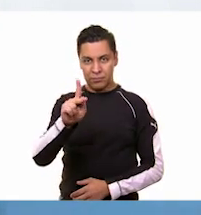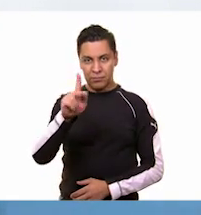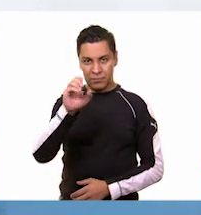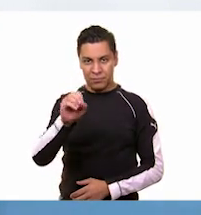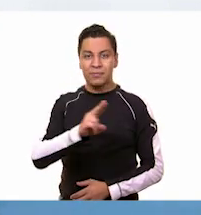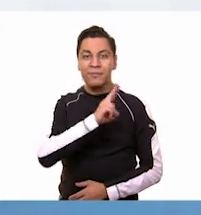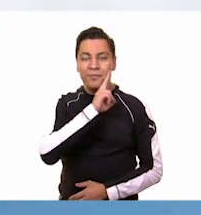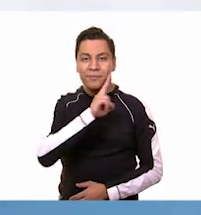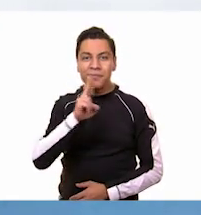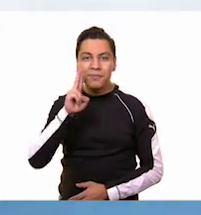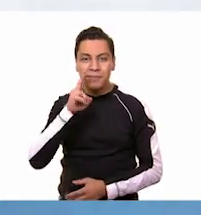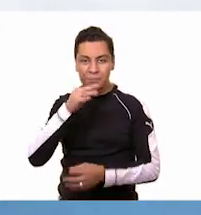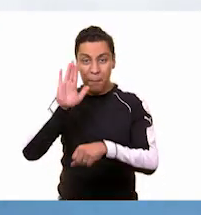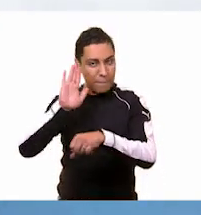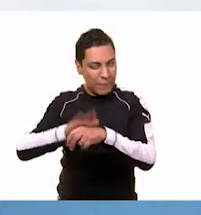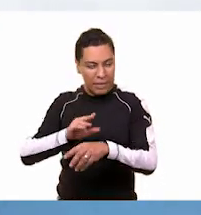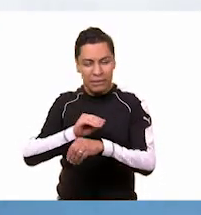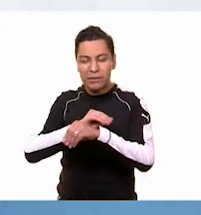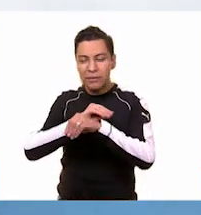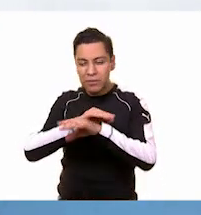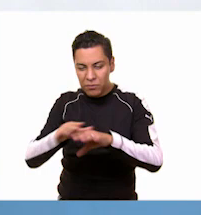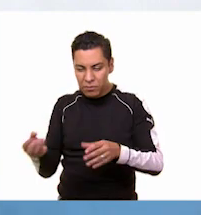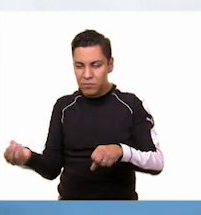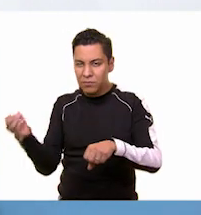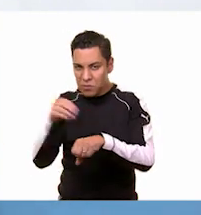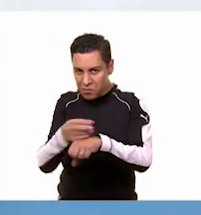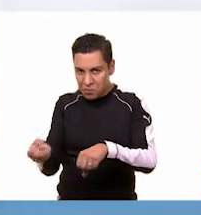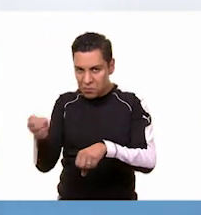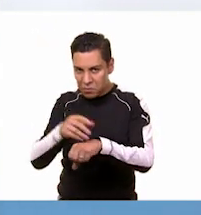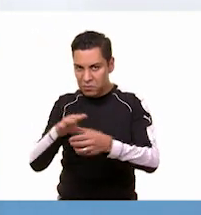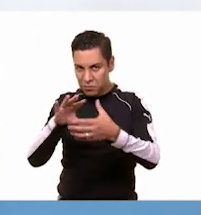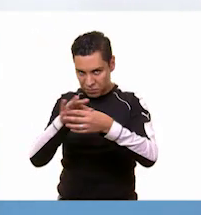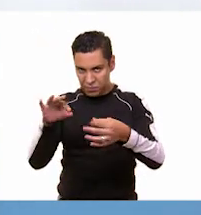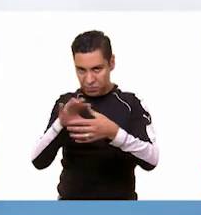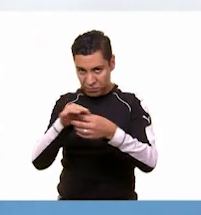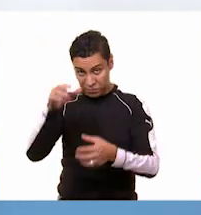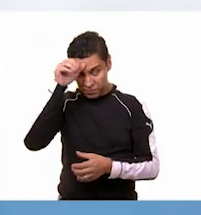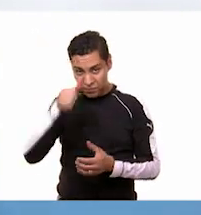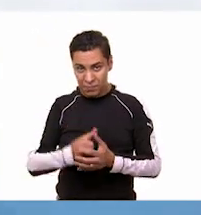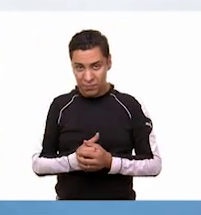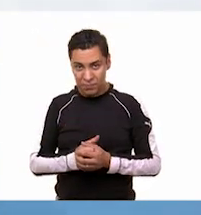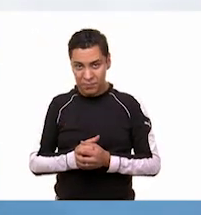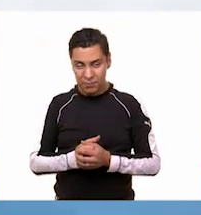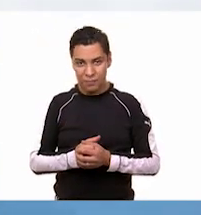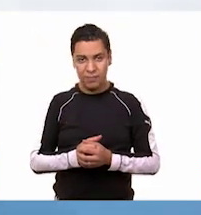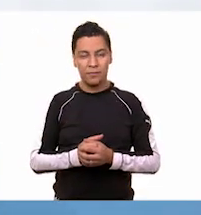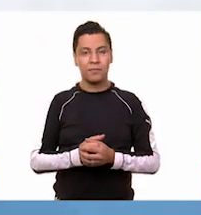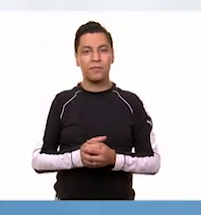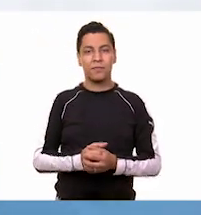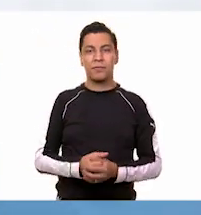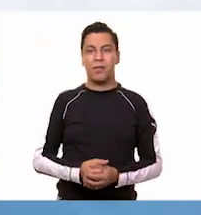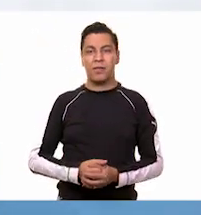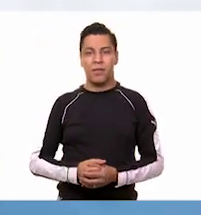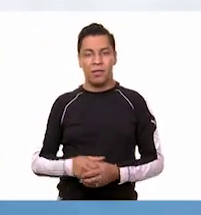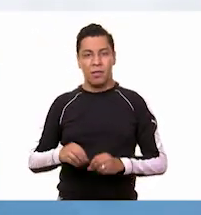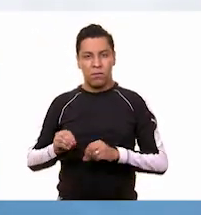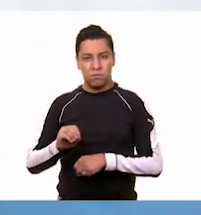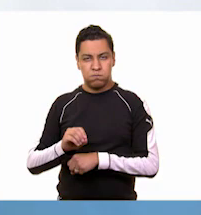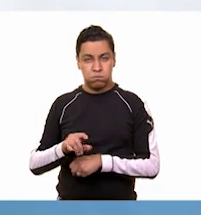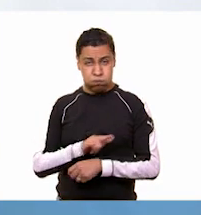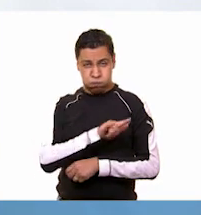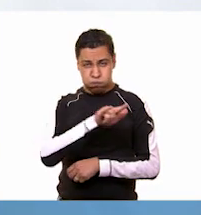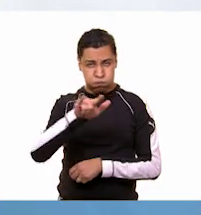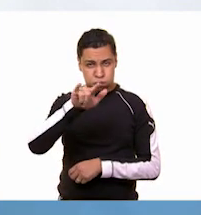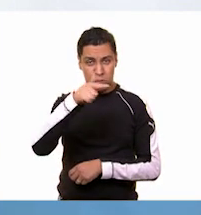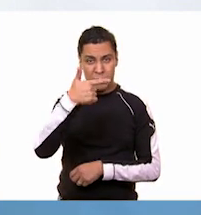encontrar datos que complementan la idea principal. ¿Estamos de acuerdo? Sí. El 747, que va a llevar al